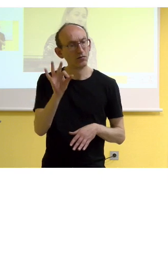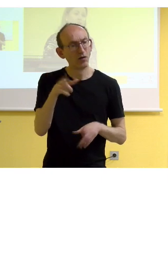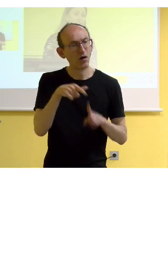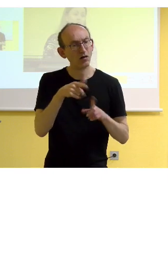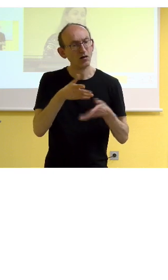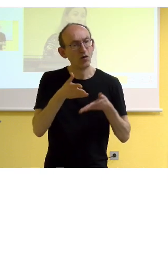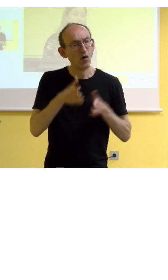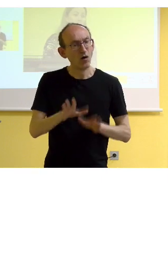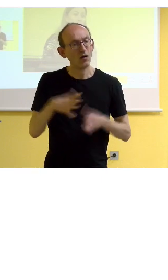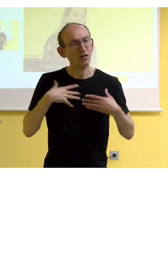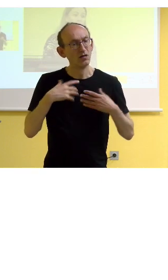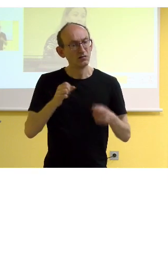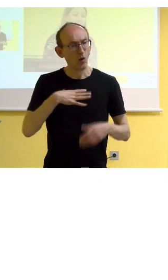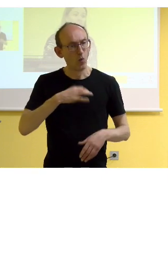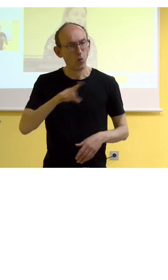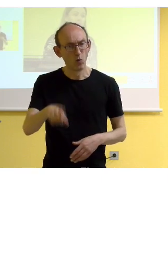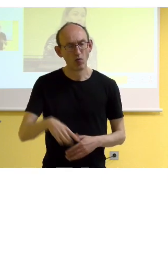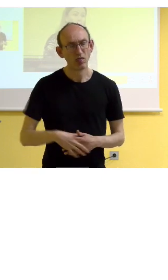hijo sano.